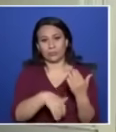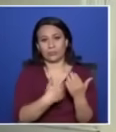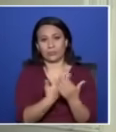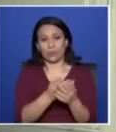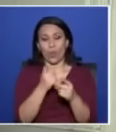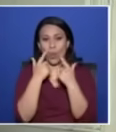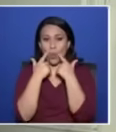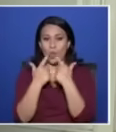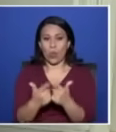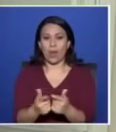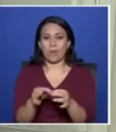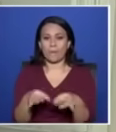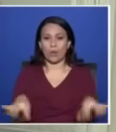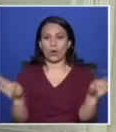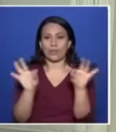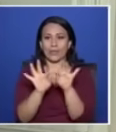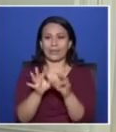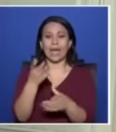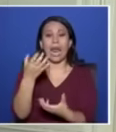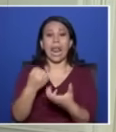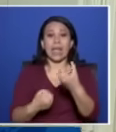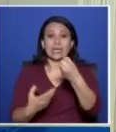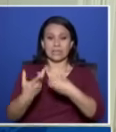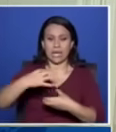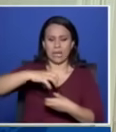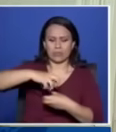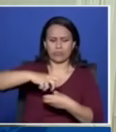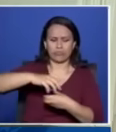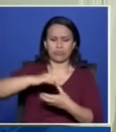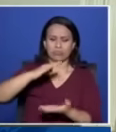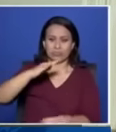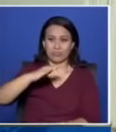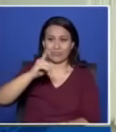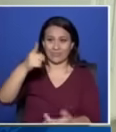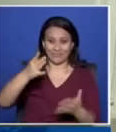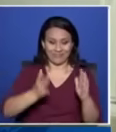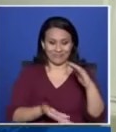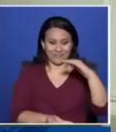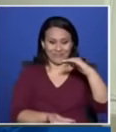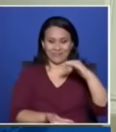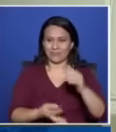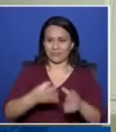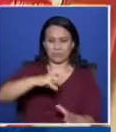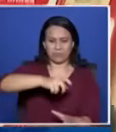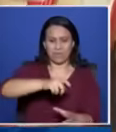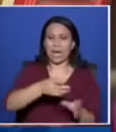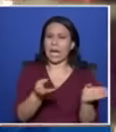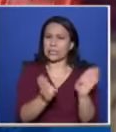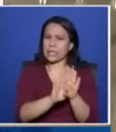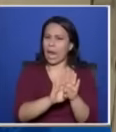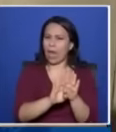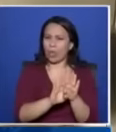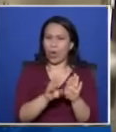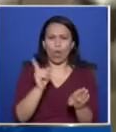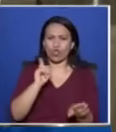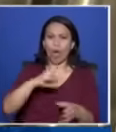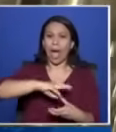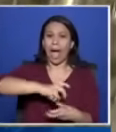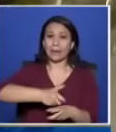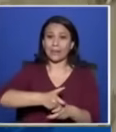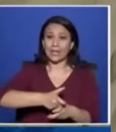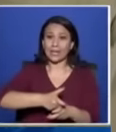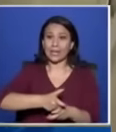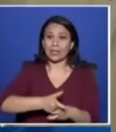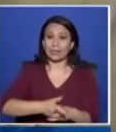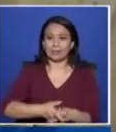cadena de frío. En caso de los lácteos que están pues diseñados o empacados en Tetra Pak, si no están abiertos pueden